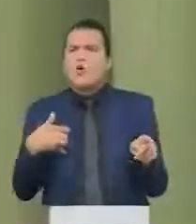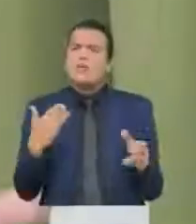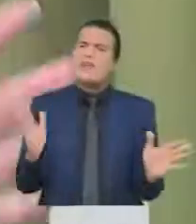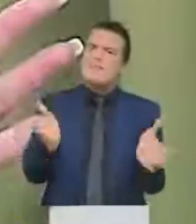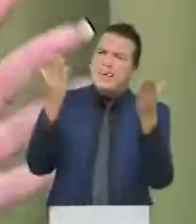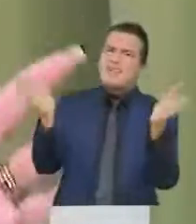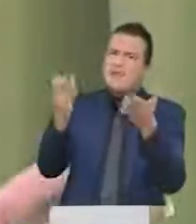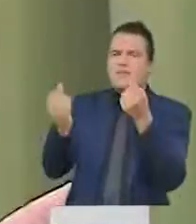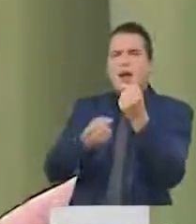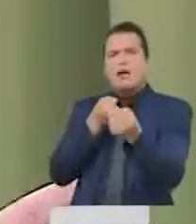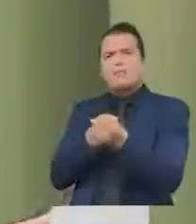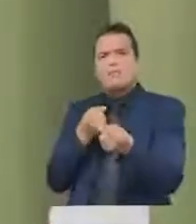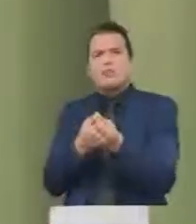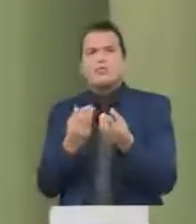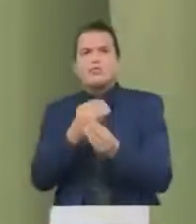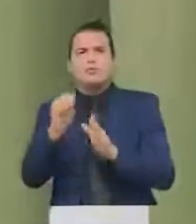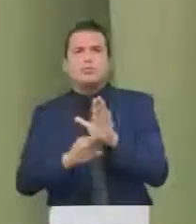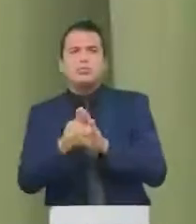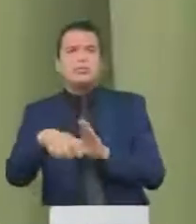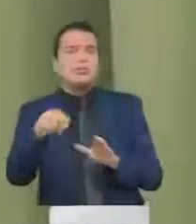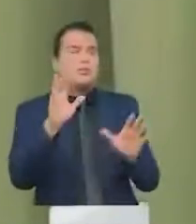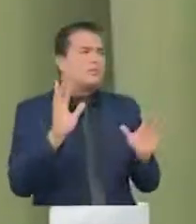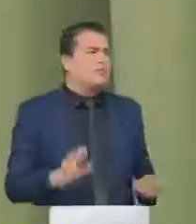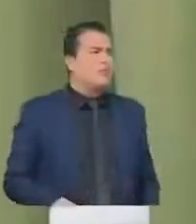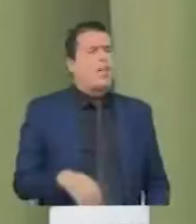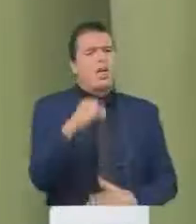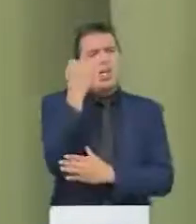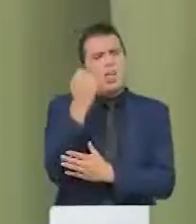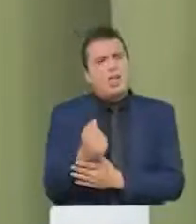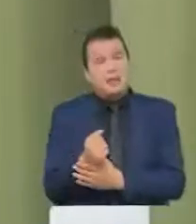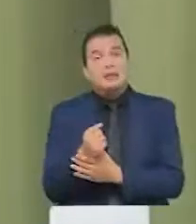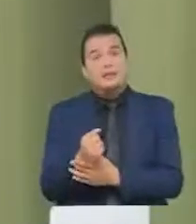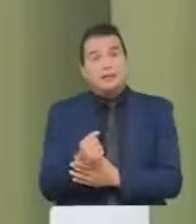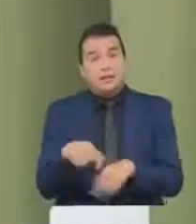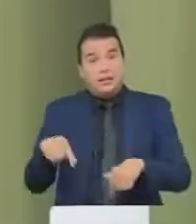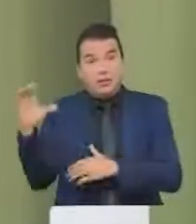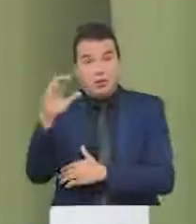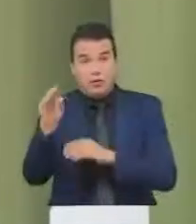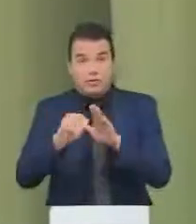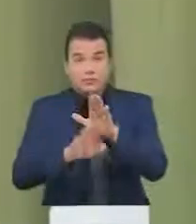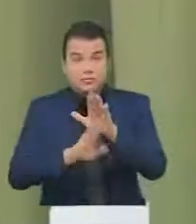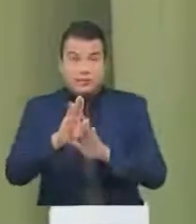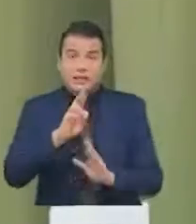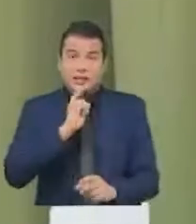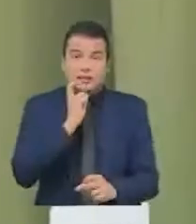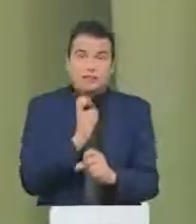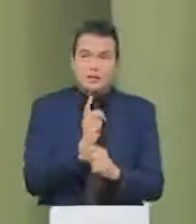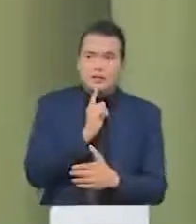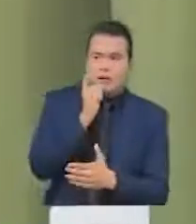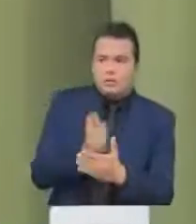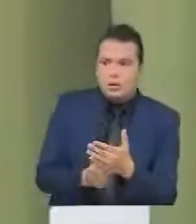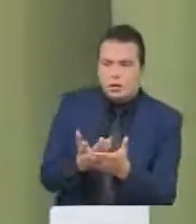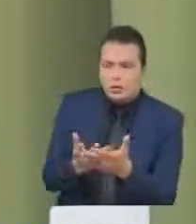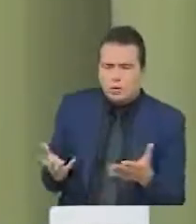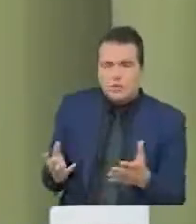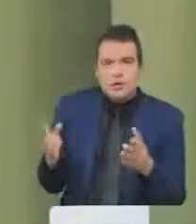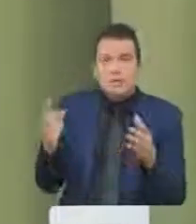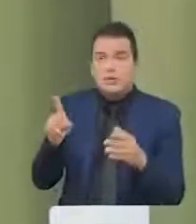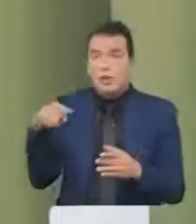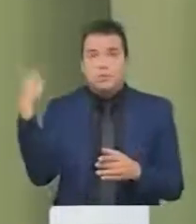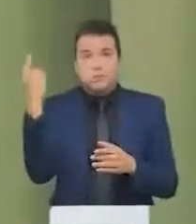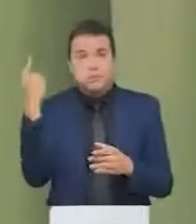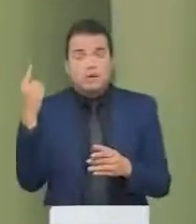mentores de nuestros emprendedores porque se pierde la motivación es difícil emprender en colombia la parte tributaria eso